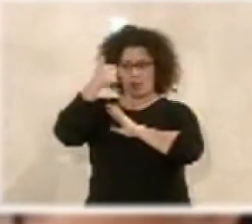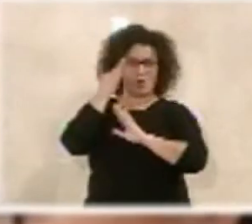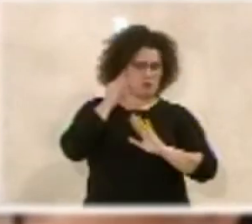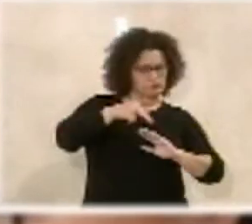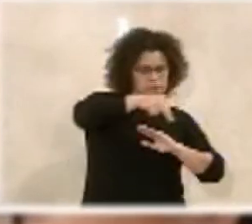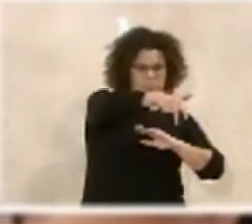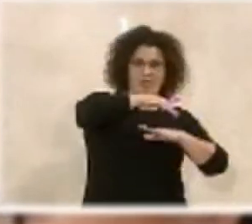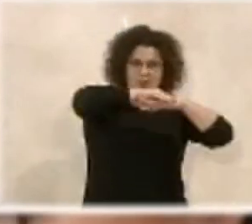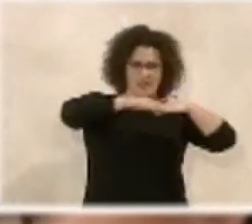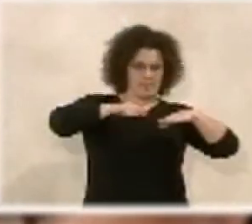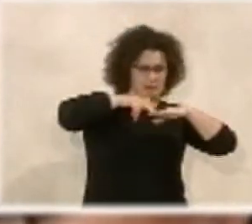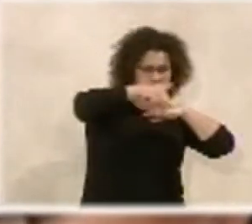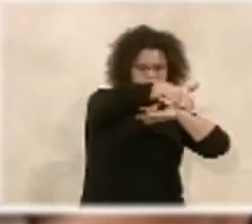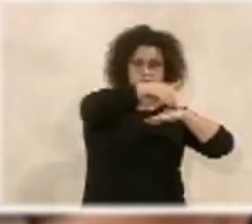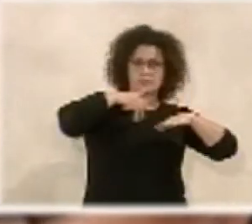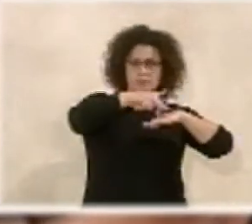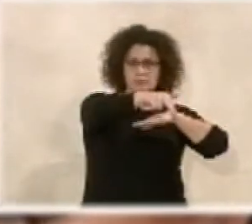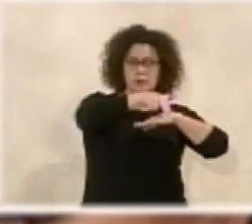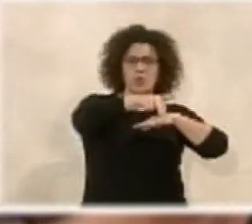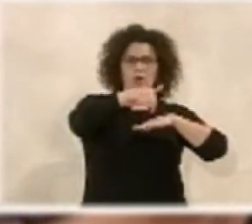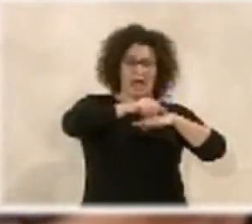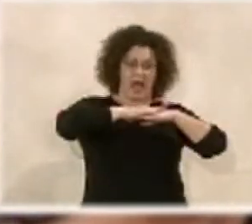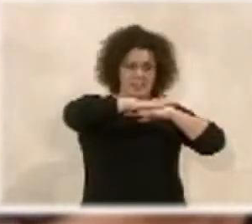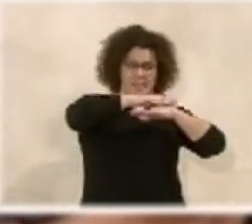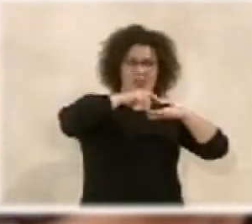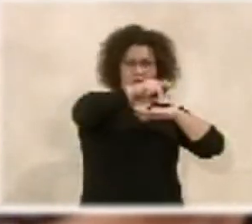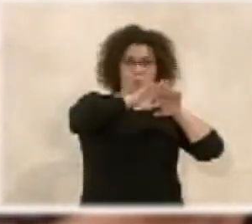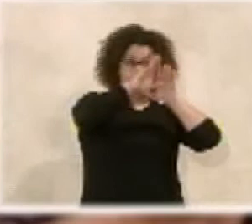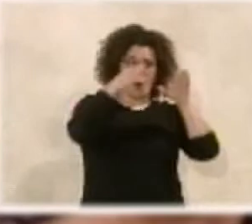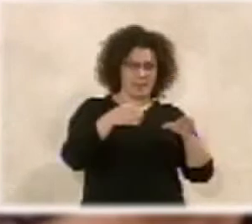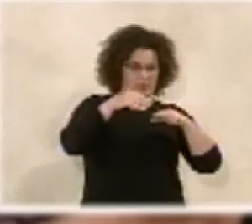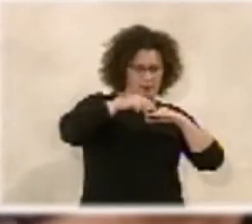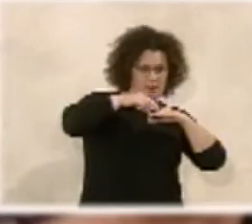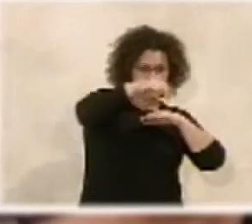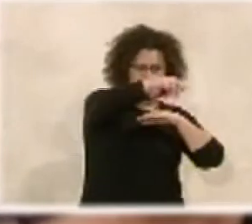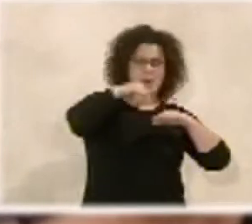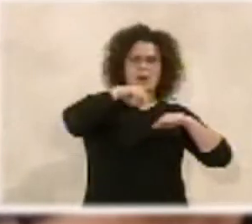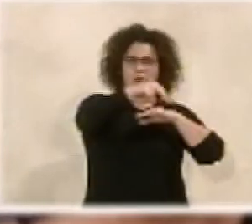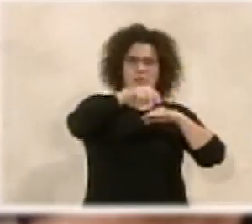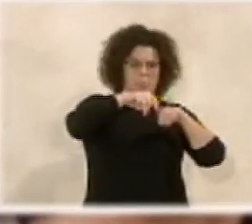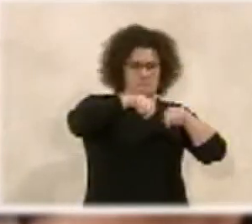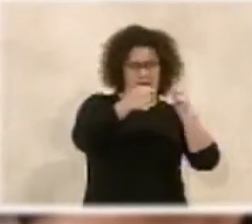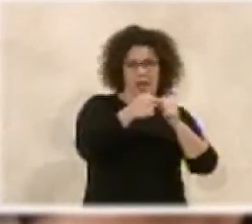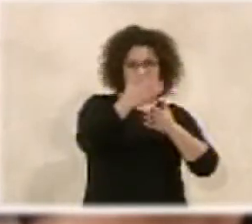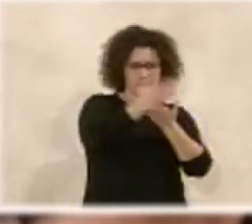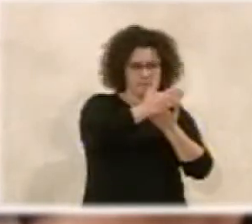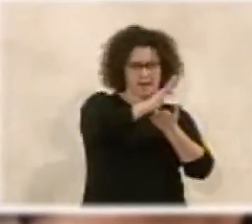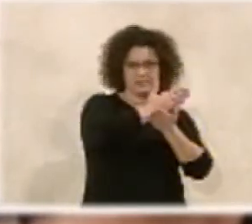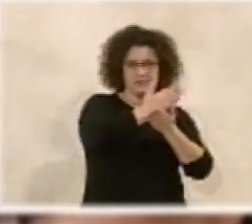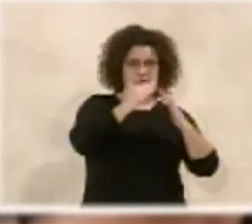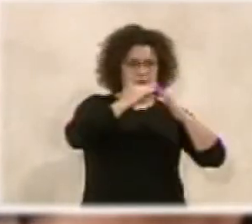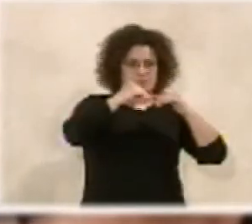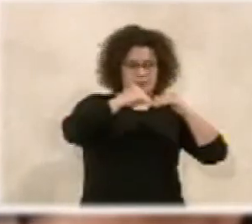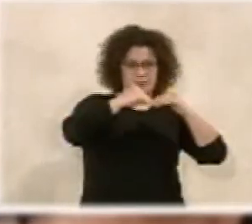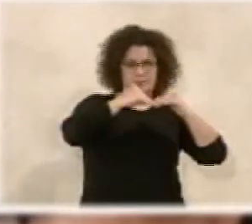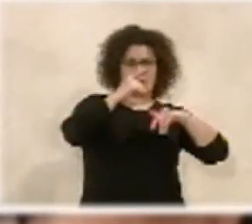normalmente. Esta acera o esta bóveda se ha roto en parte, se ha redundido,